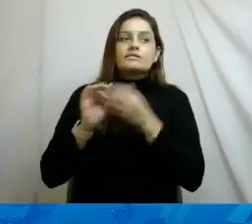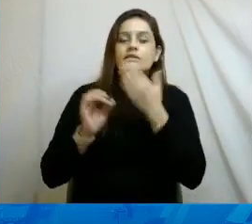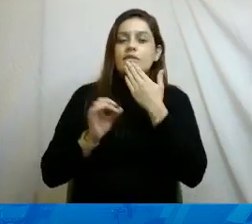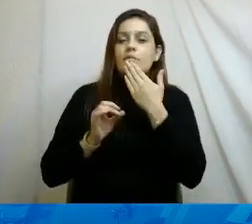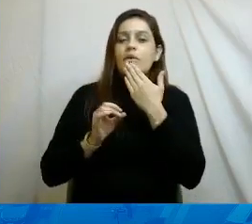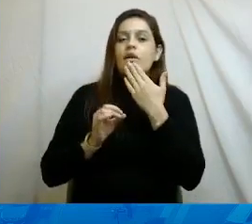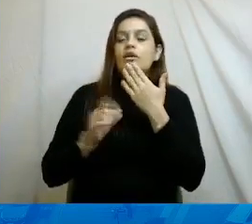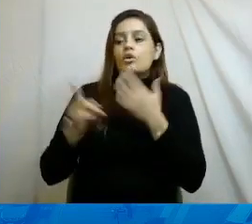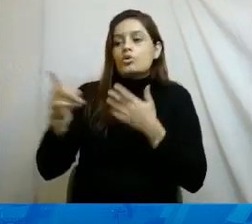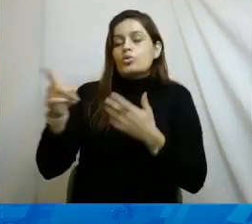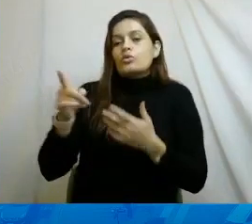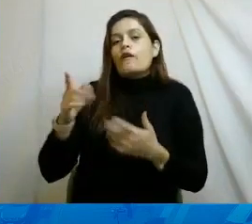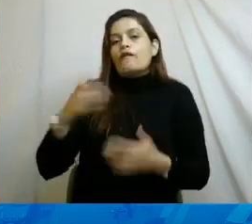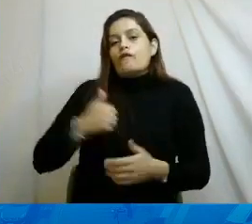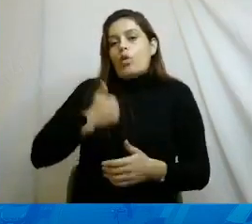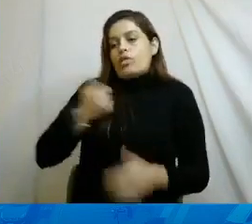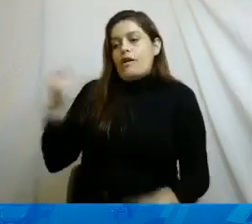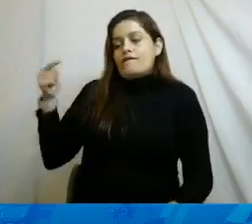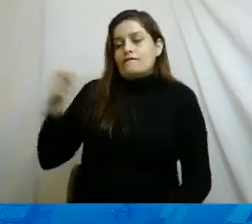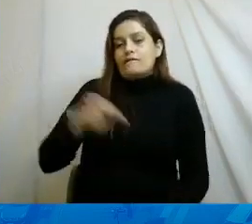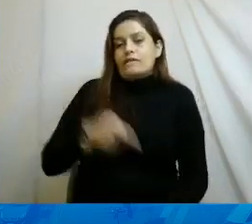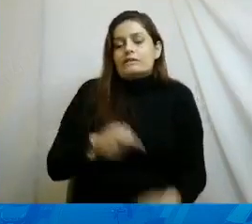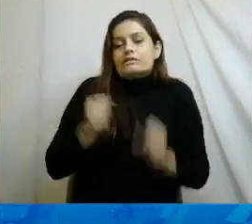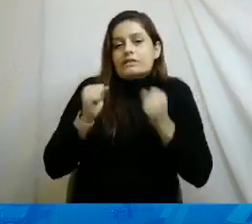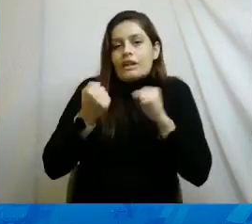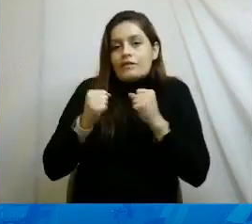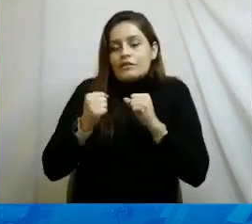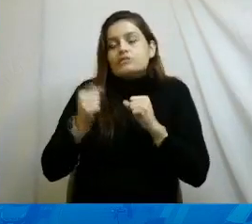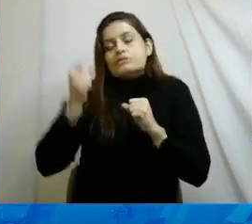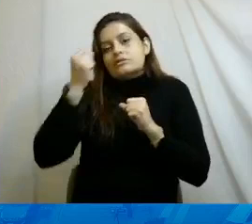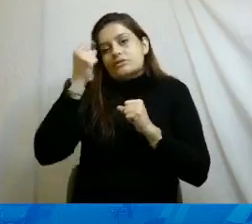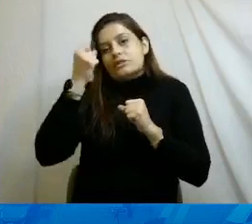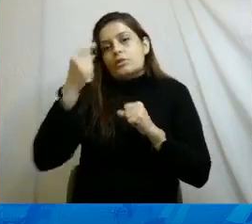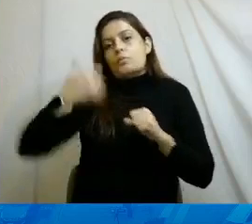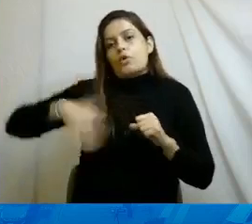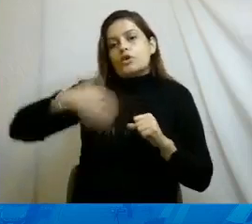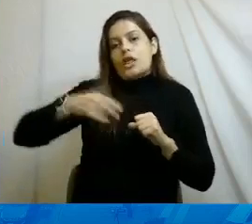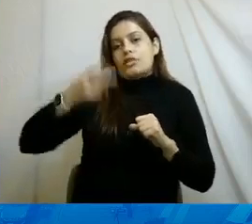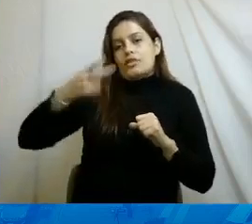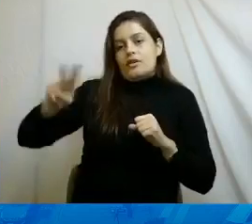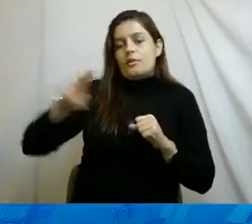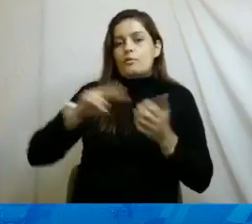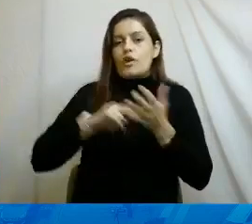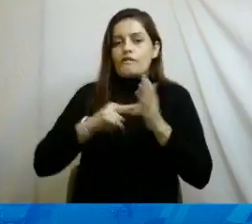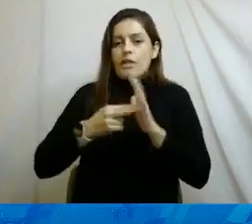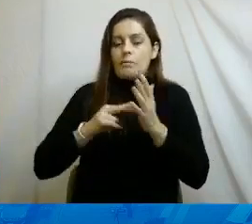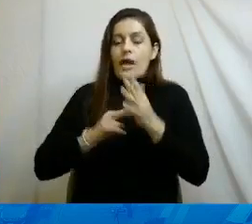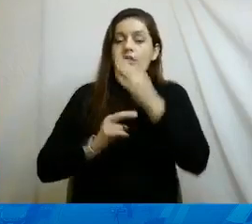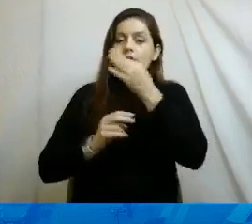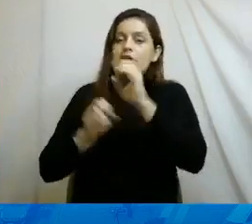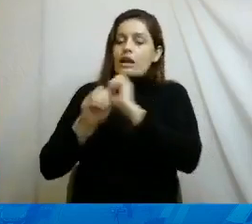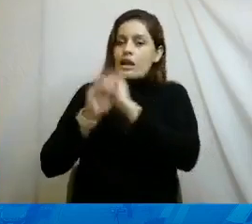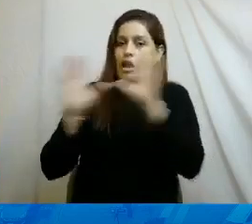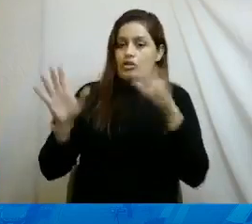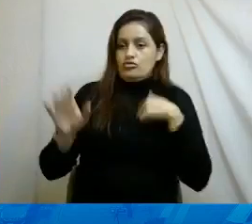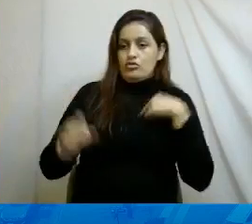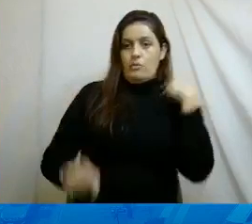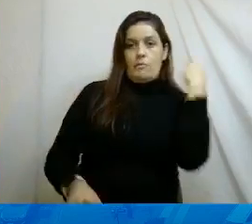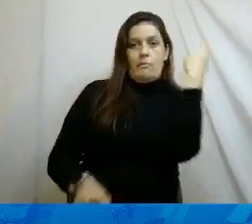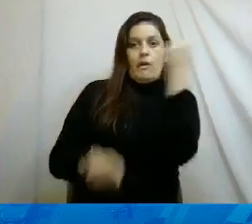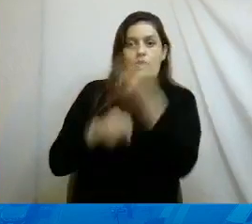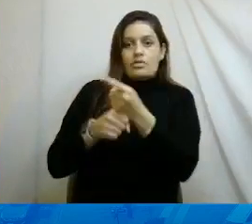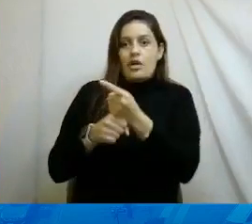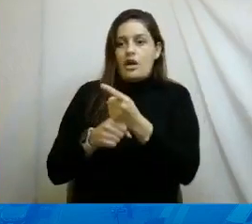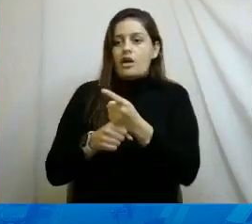la disposición y con todos los nervios, porque sabemos que es importante para usted. Dejar en claro que no hemos mandatado a nadie